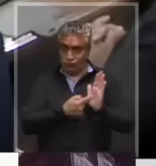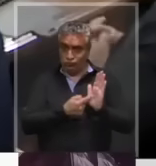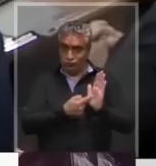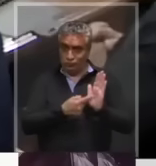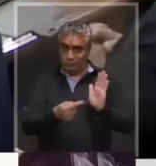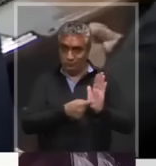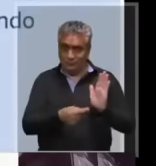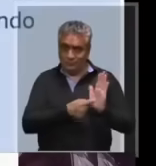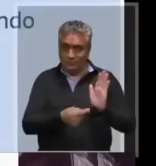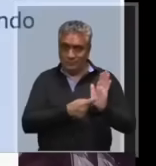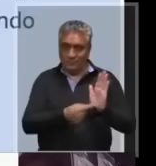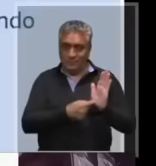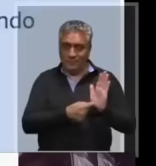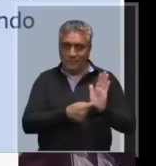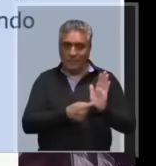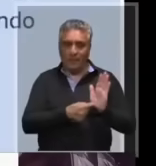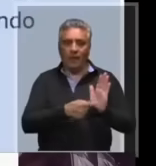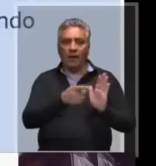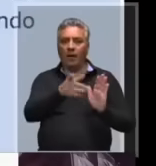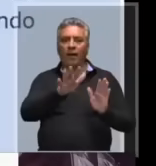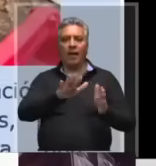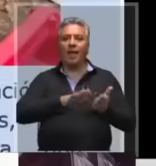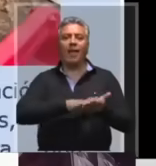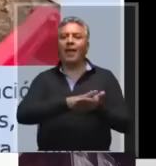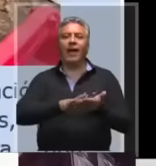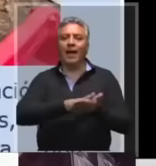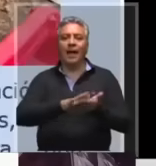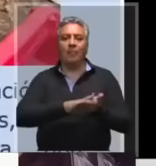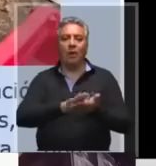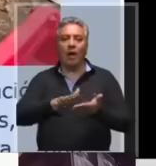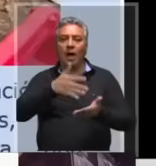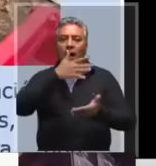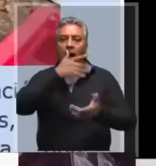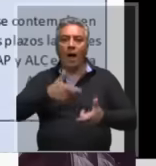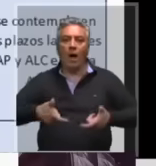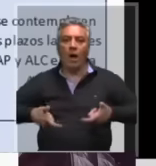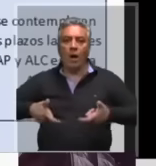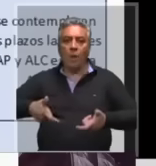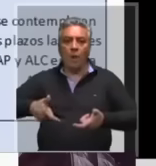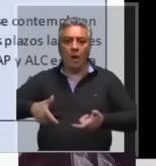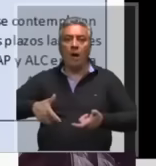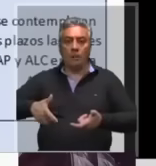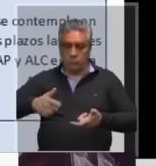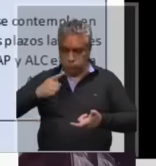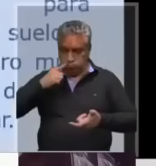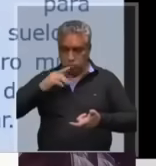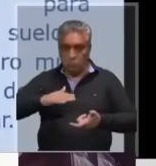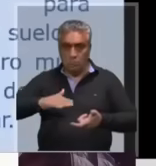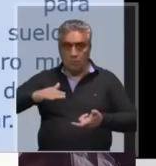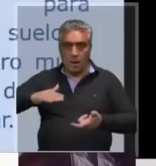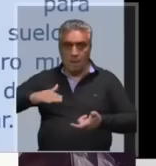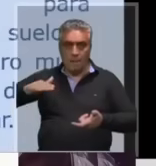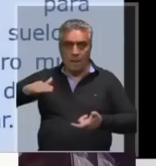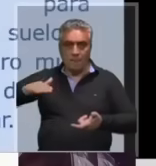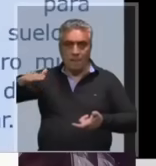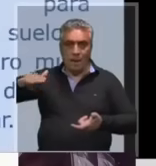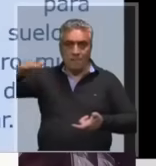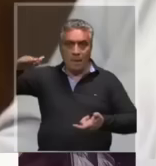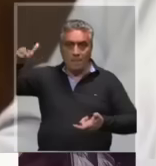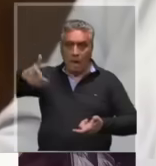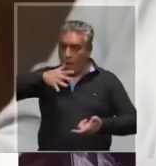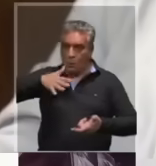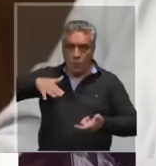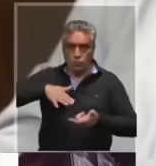Ahí también es que se ha indicado, por ejemplo, cómo las capacidades del colector han ido creciendo exponencialmente en el último tiempo. Se